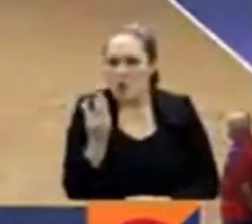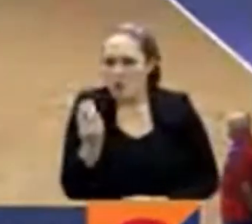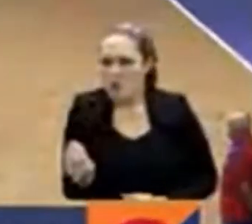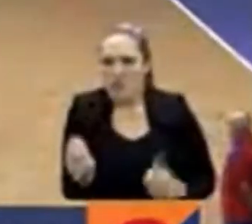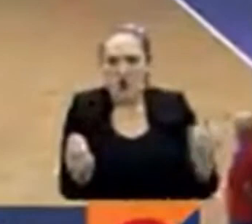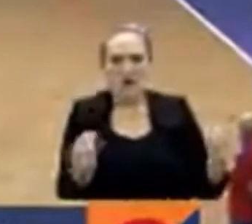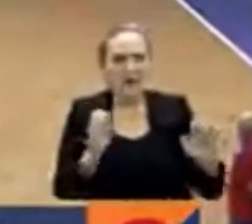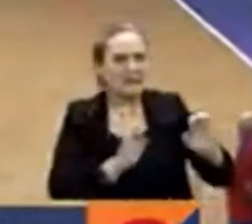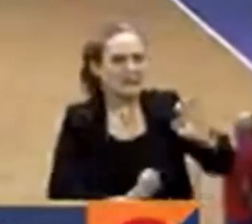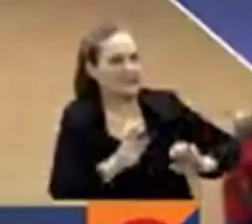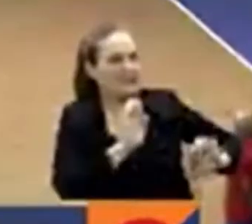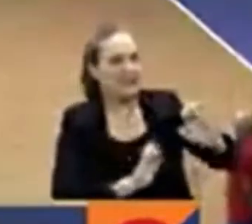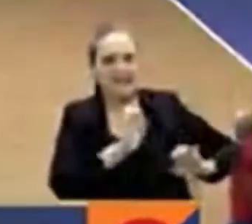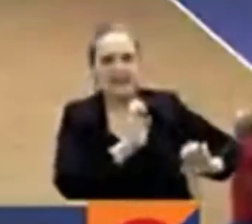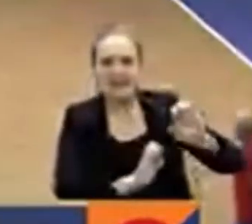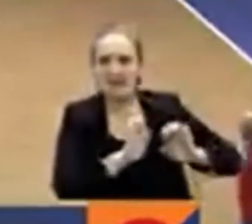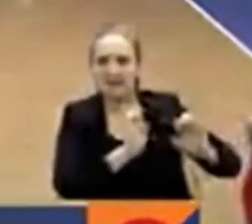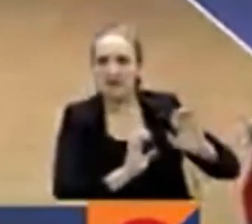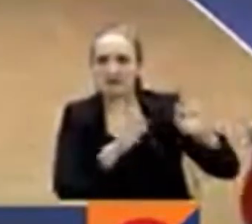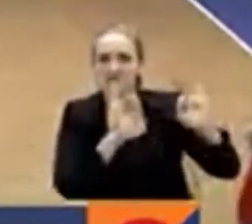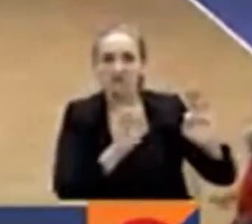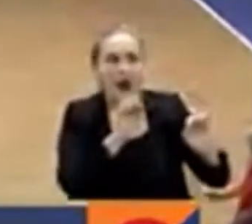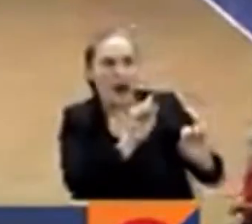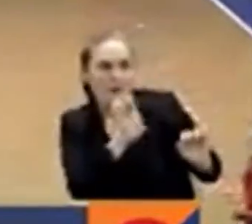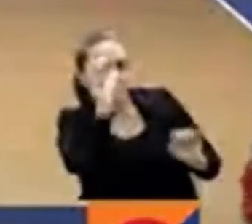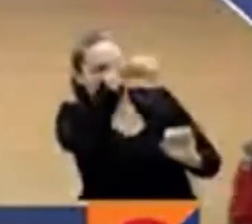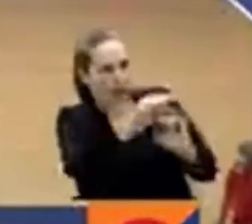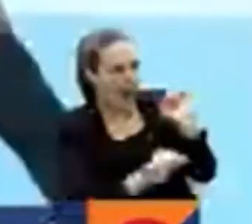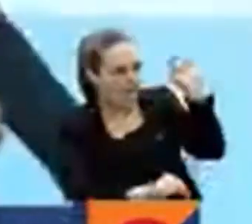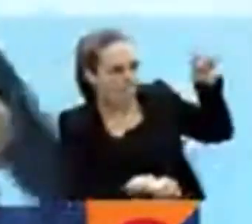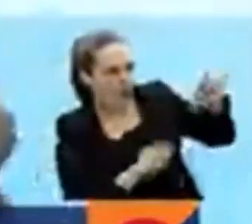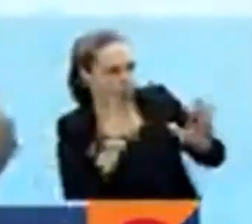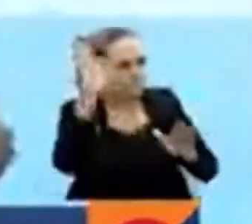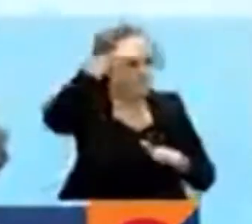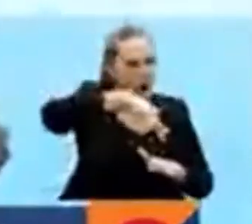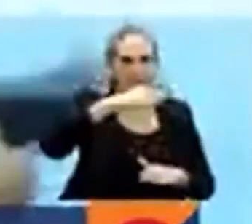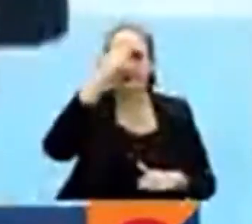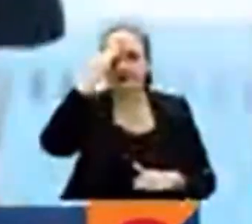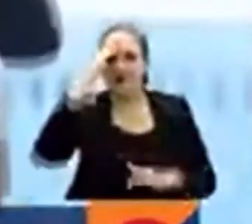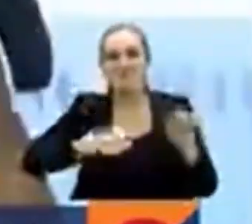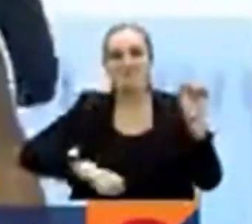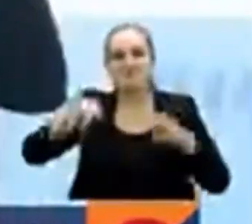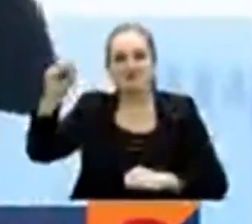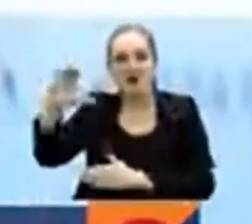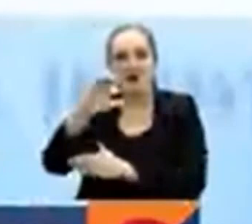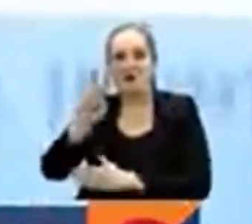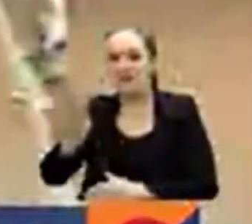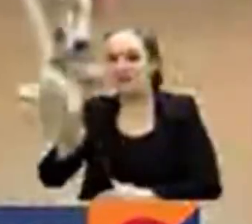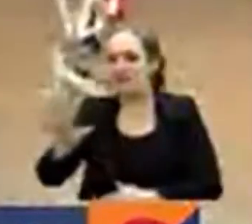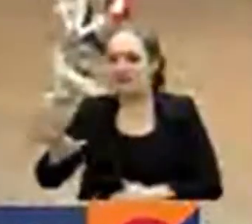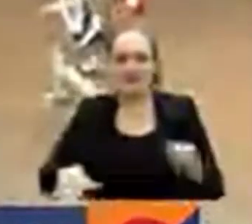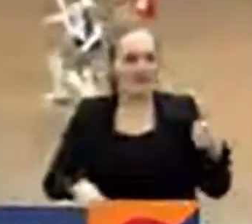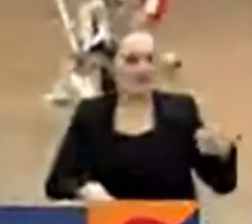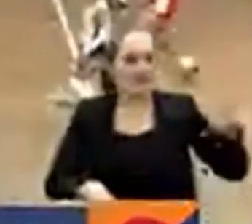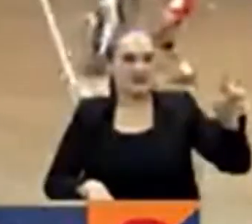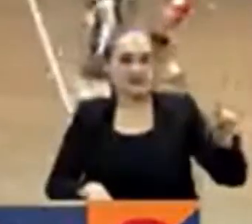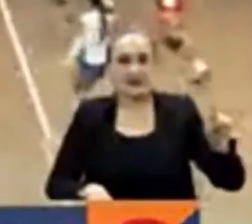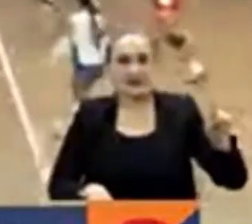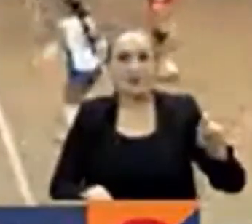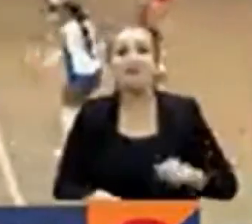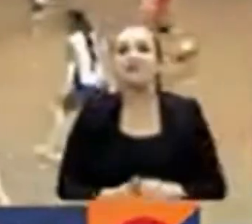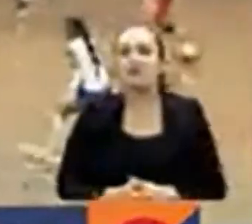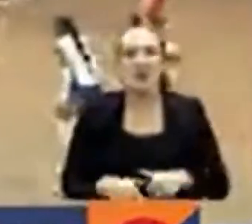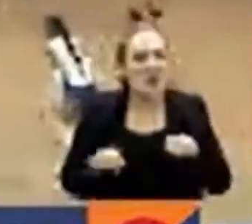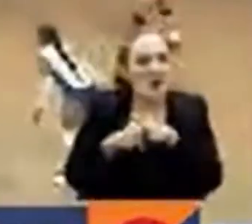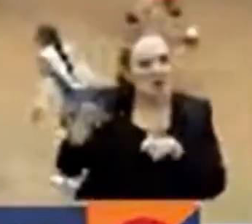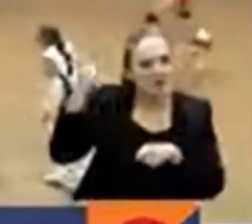y supo ubicar los espacios de las cubanas para poner los puntos allí. El parcial fue para la tricolor 25-16. Como ante México, Colombia